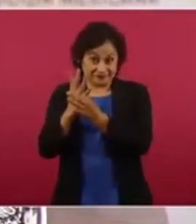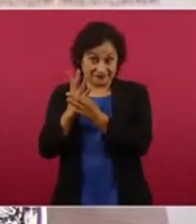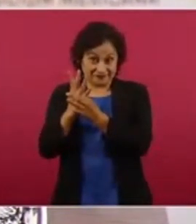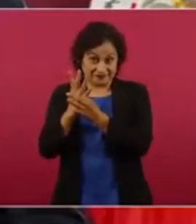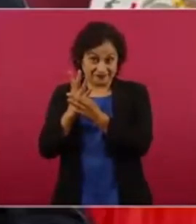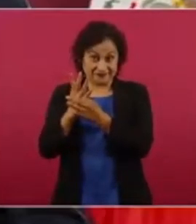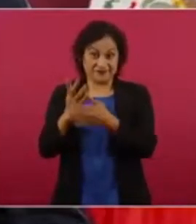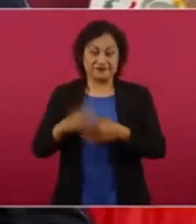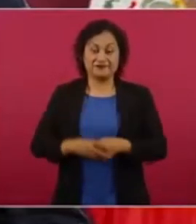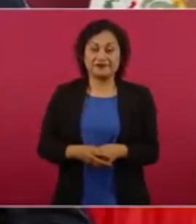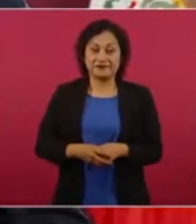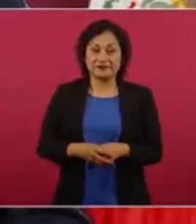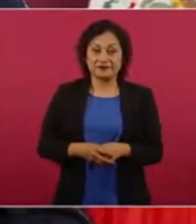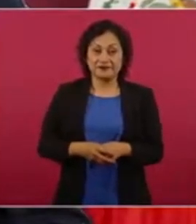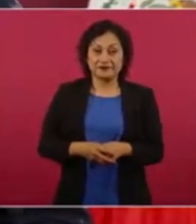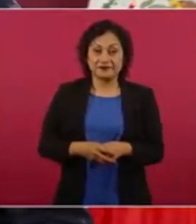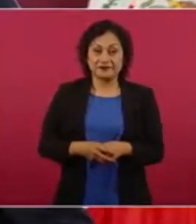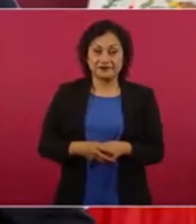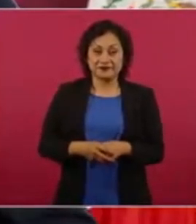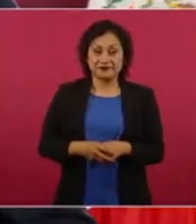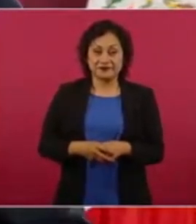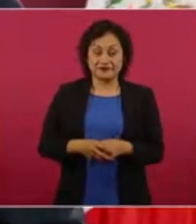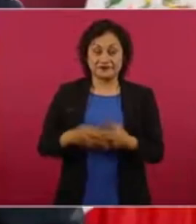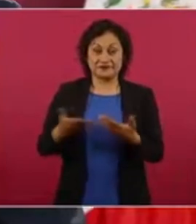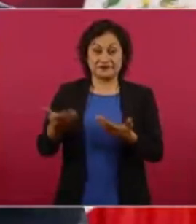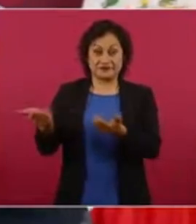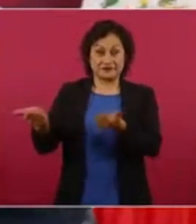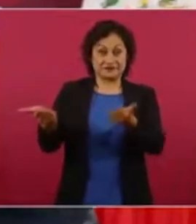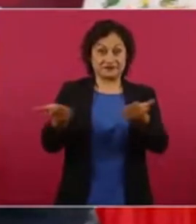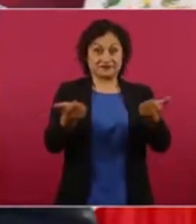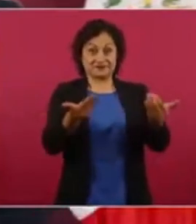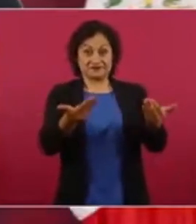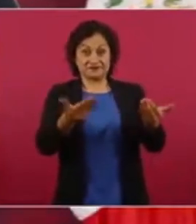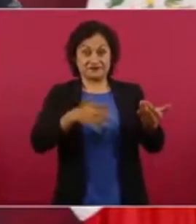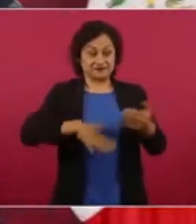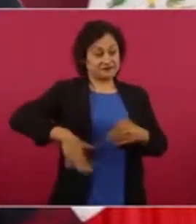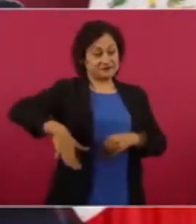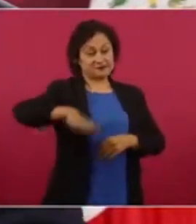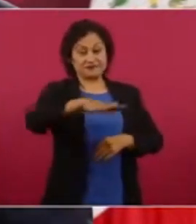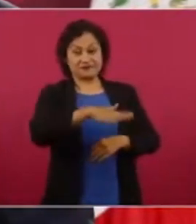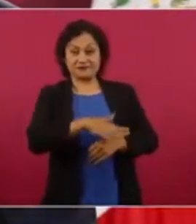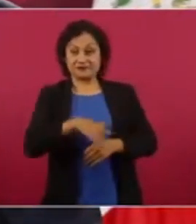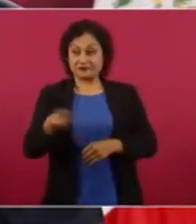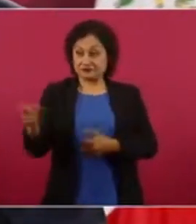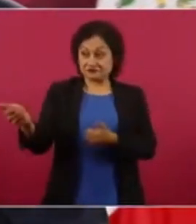quemarlos en la plaza. Así piensan.